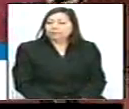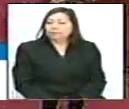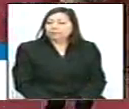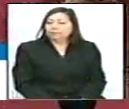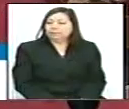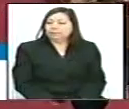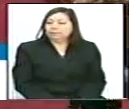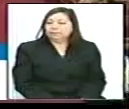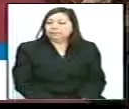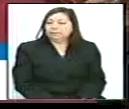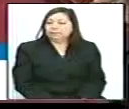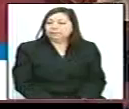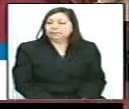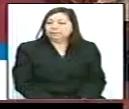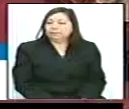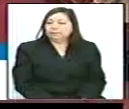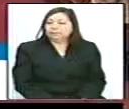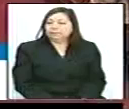Sí.